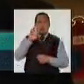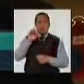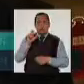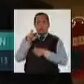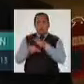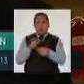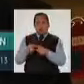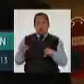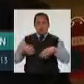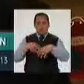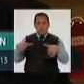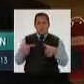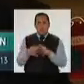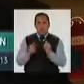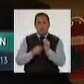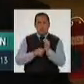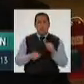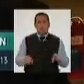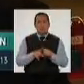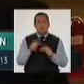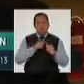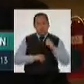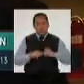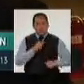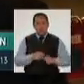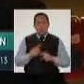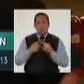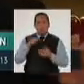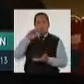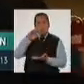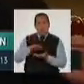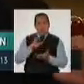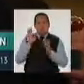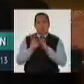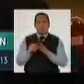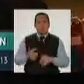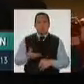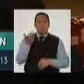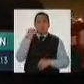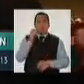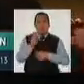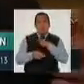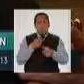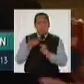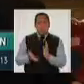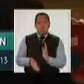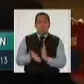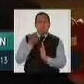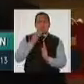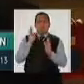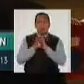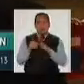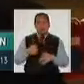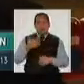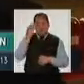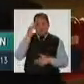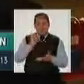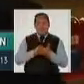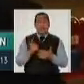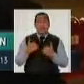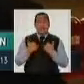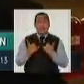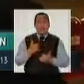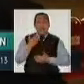personas, hermanos nuestros, que sí están sufriendo, pero es una baja mientras que la población sigue subiendo. Entonces sabemos que estamos